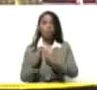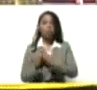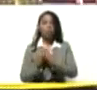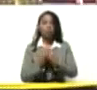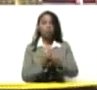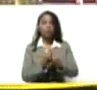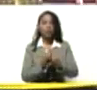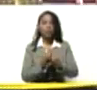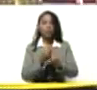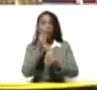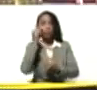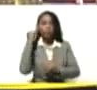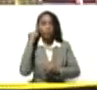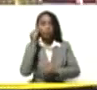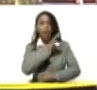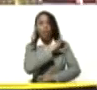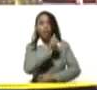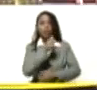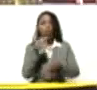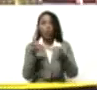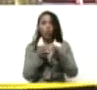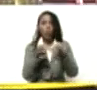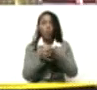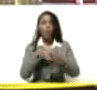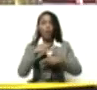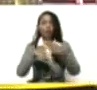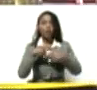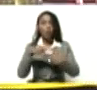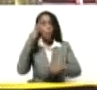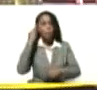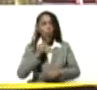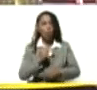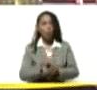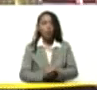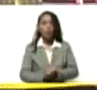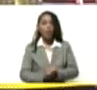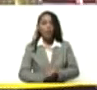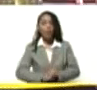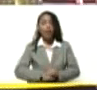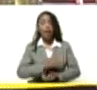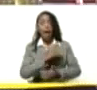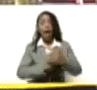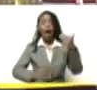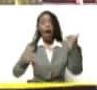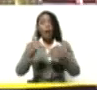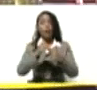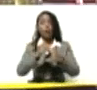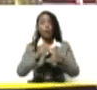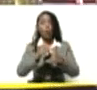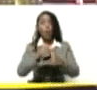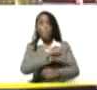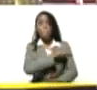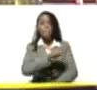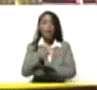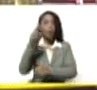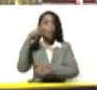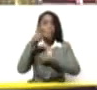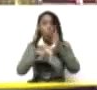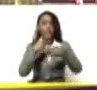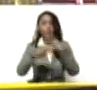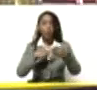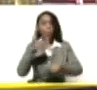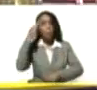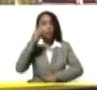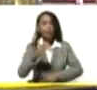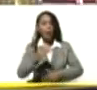y compañeras de la Dirección Colectiva de la Revolución Bolivariana, del alto mando político militar, por todo su apoyo, por